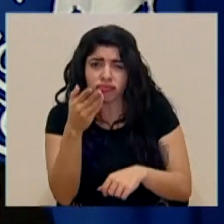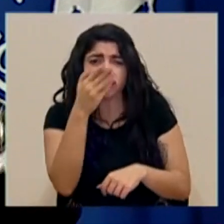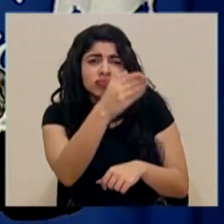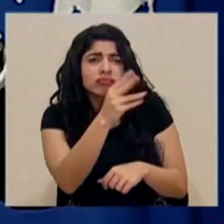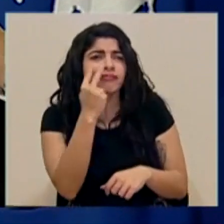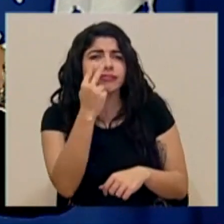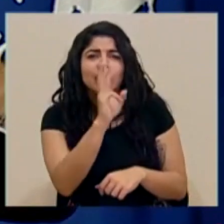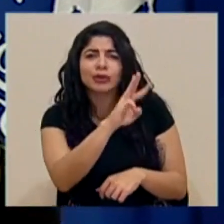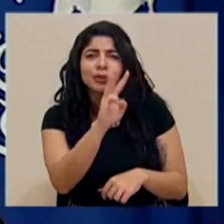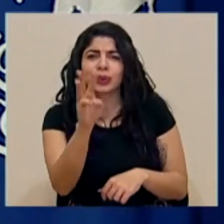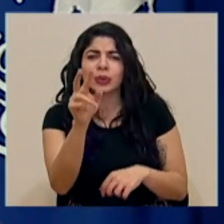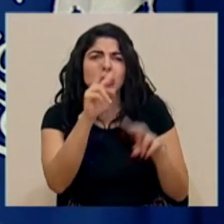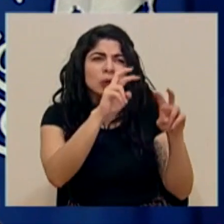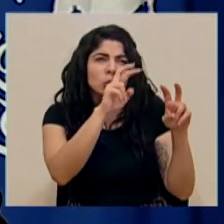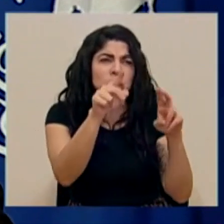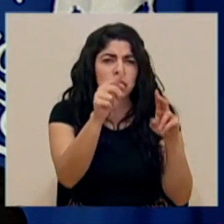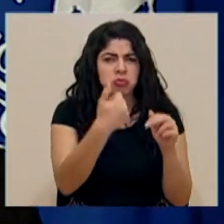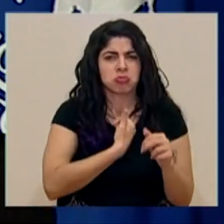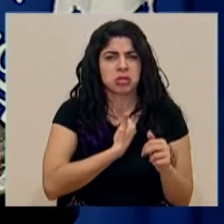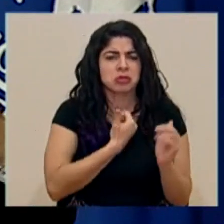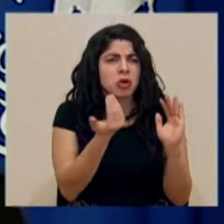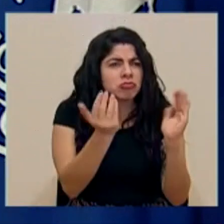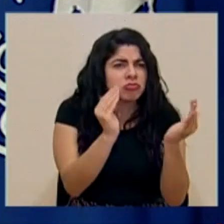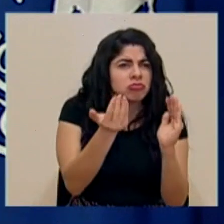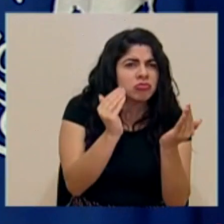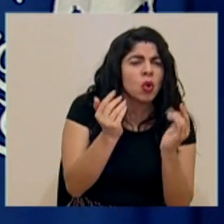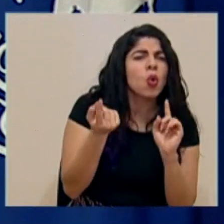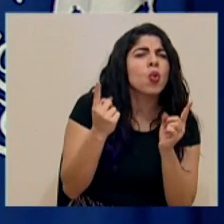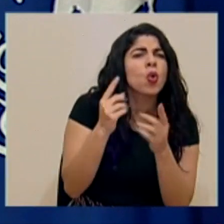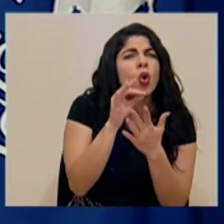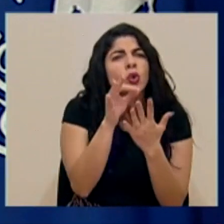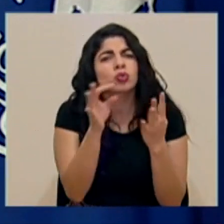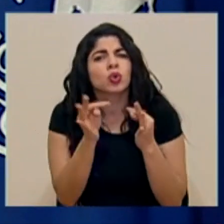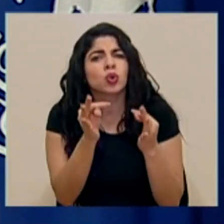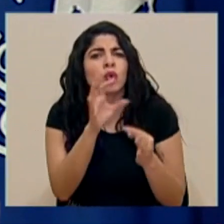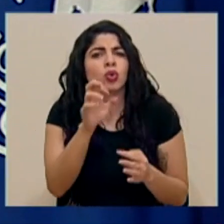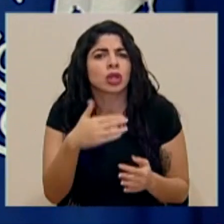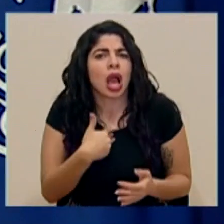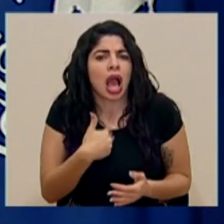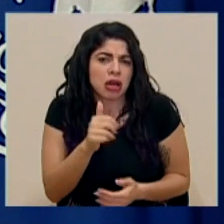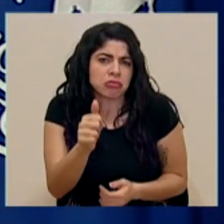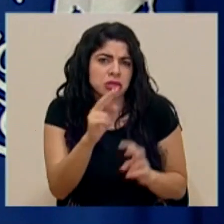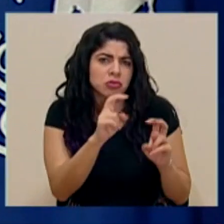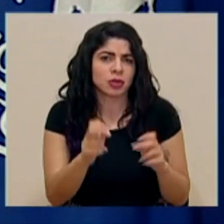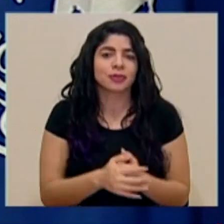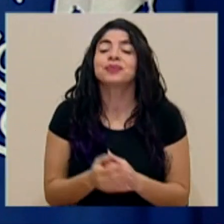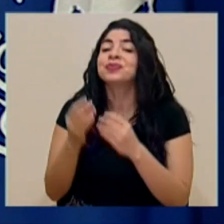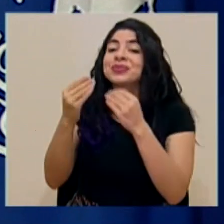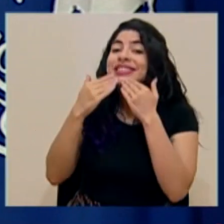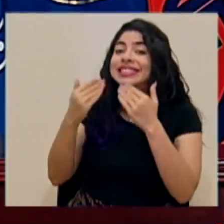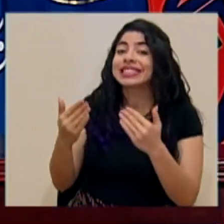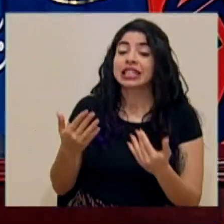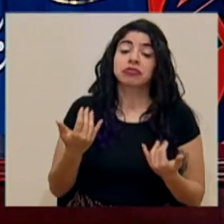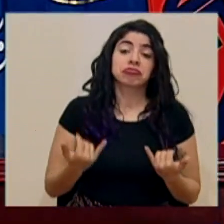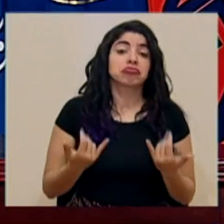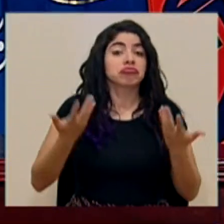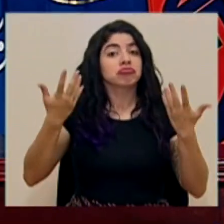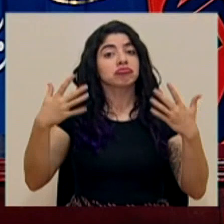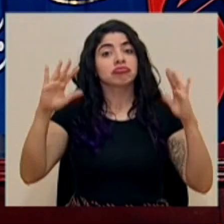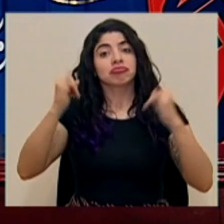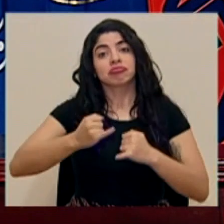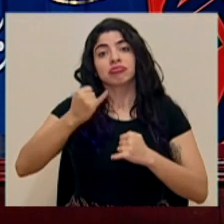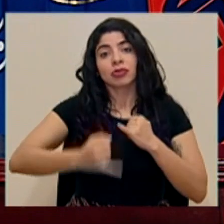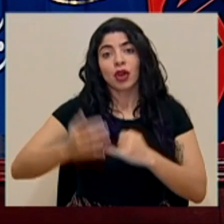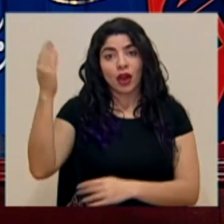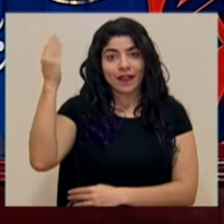ese sitio web y hagan sus propios análisis sobre la oferta turística que hay en Costa Rica. Muchas gracias. Damos por concluida